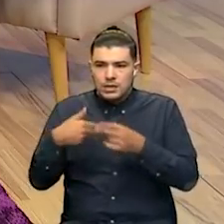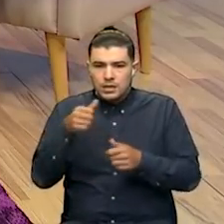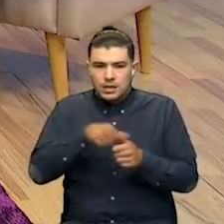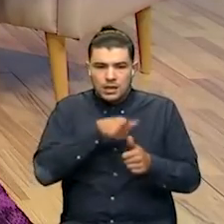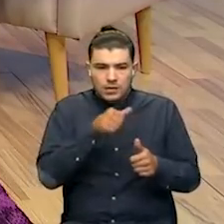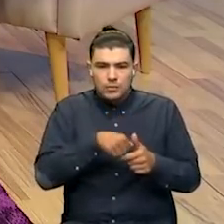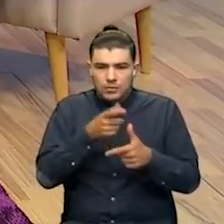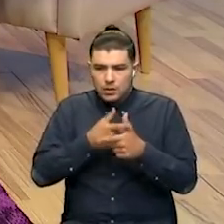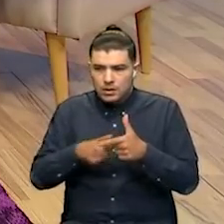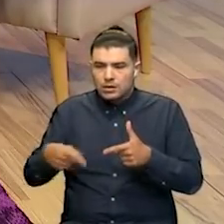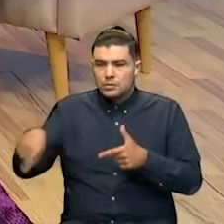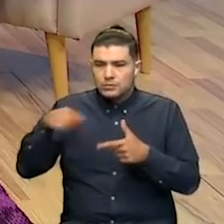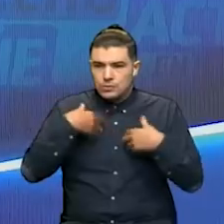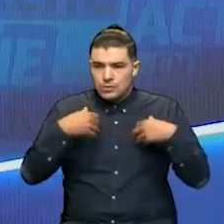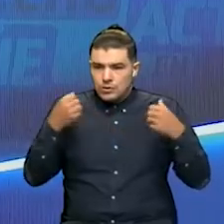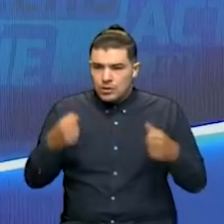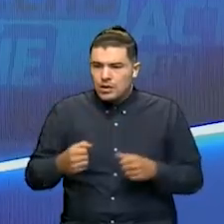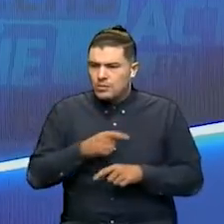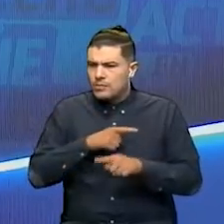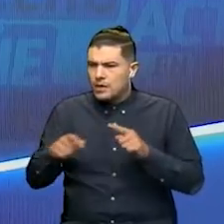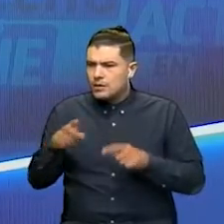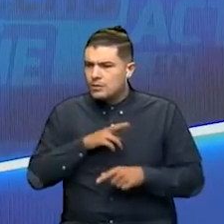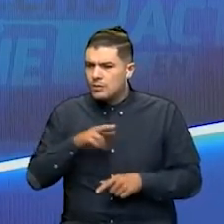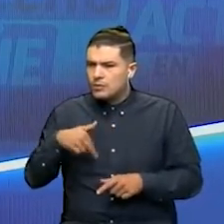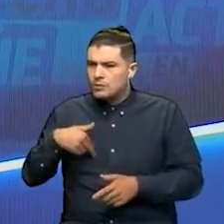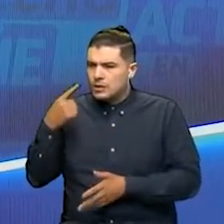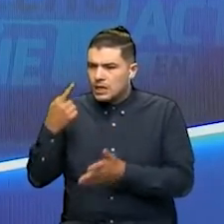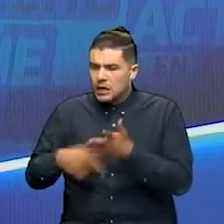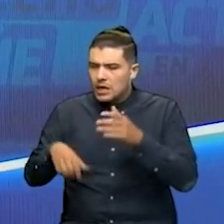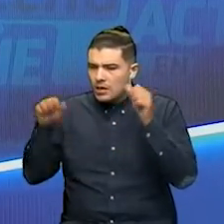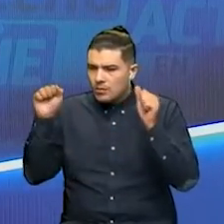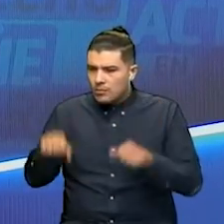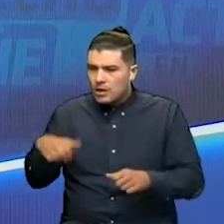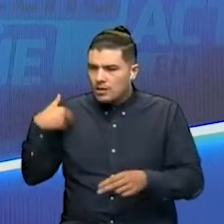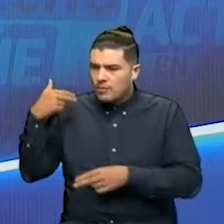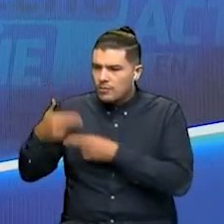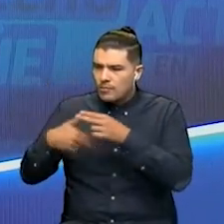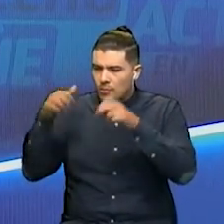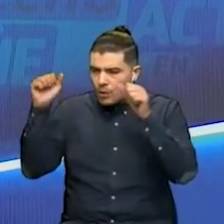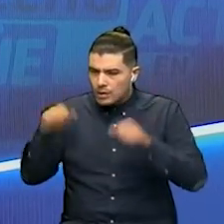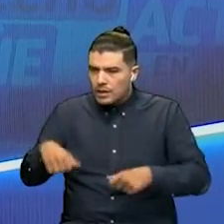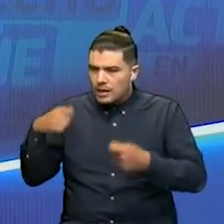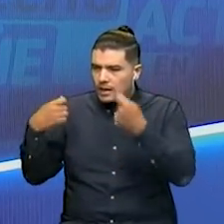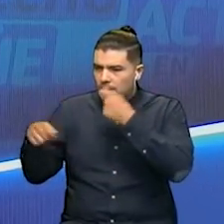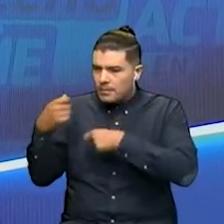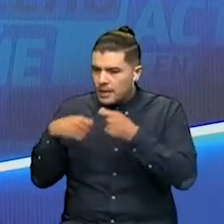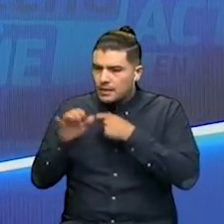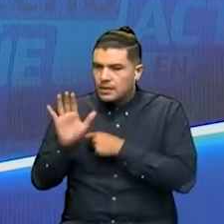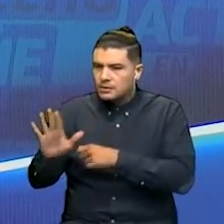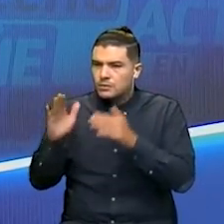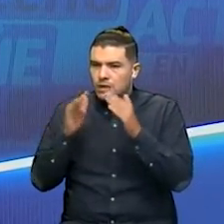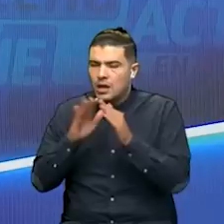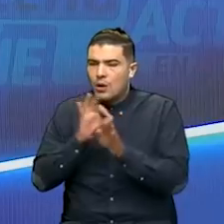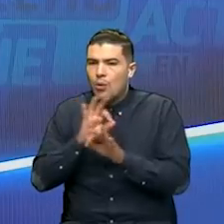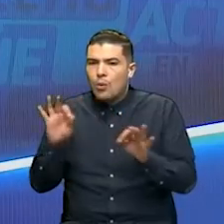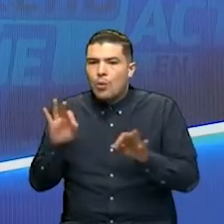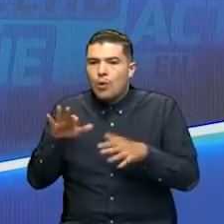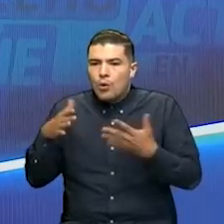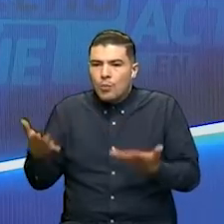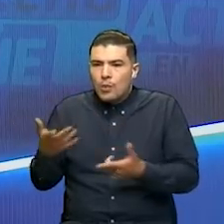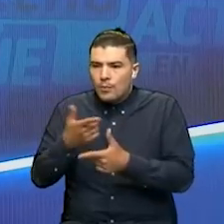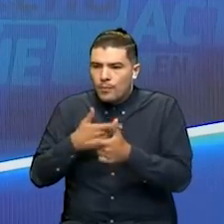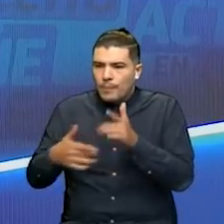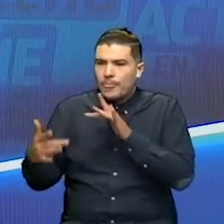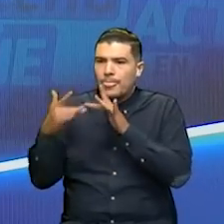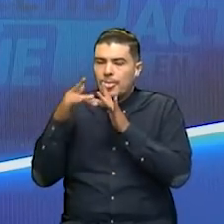uno lo que nos pertenece. ¿Qué podemos proceder para poner en venta esa casa o cómo nos debemos contratar un abogado?